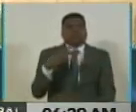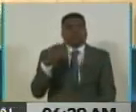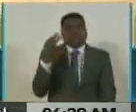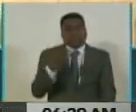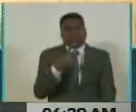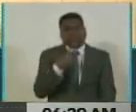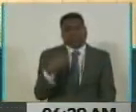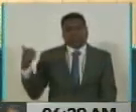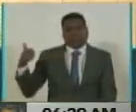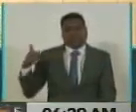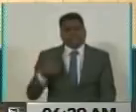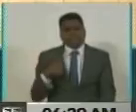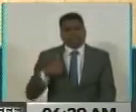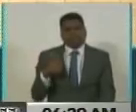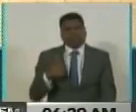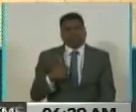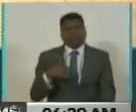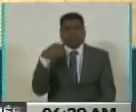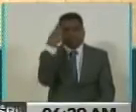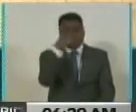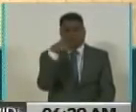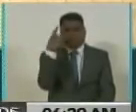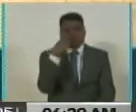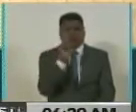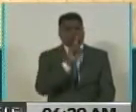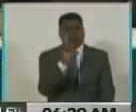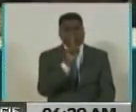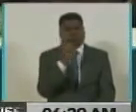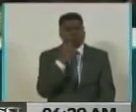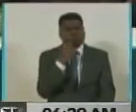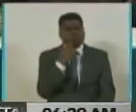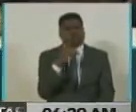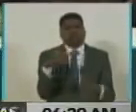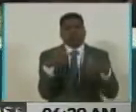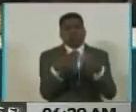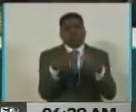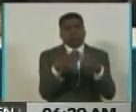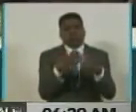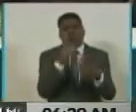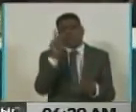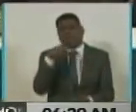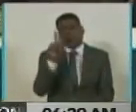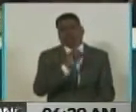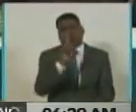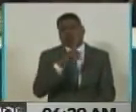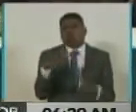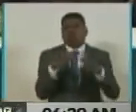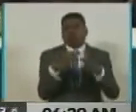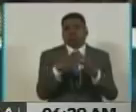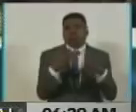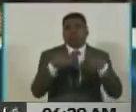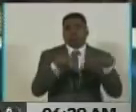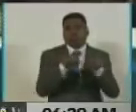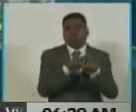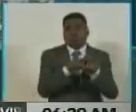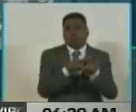facciones contra un todo. Ellos son facciones, ellos no constituyen un espacio político, un partido político como lo